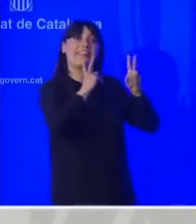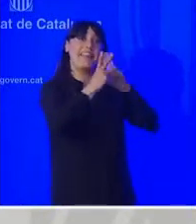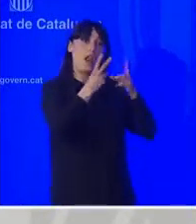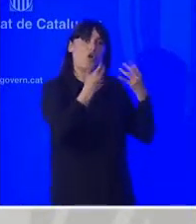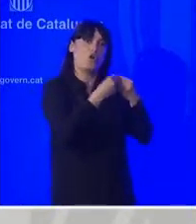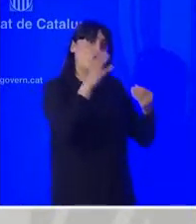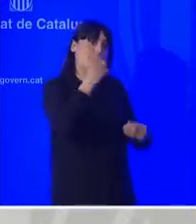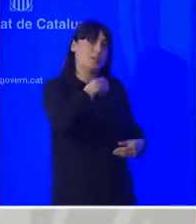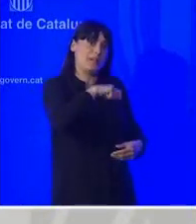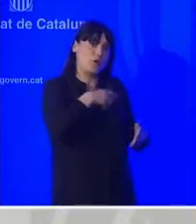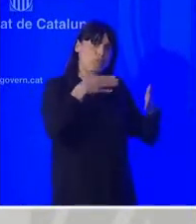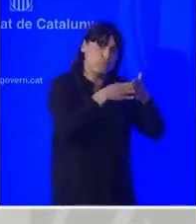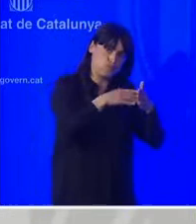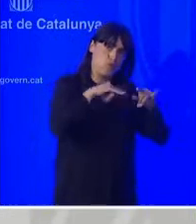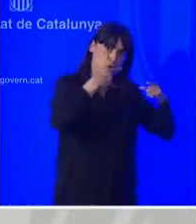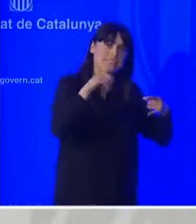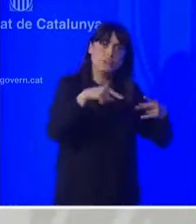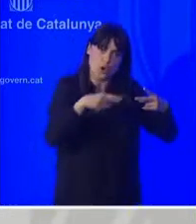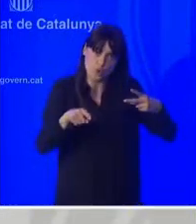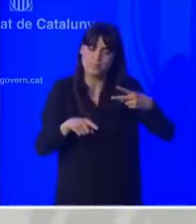Bona tarda